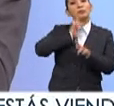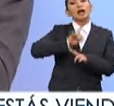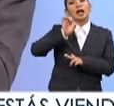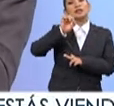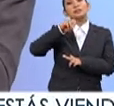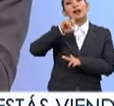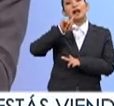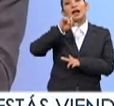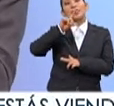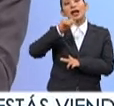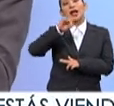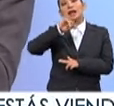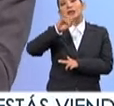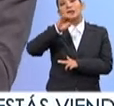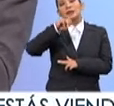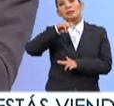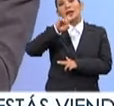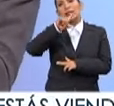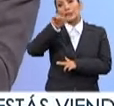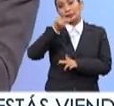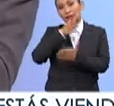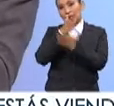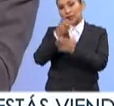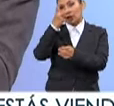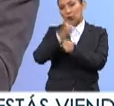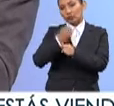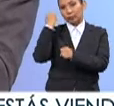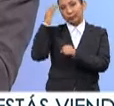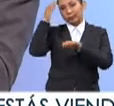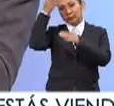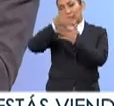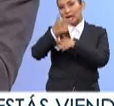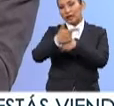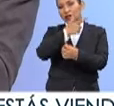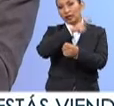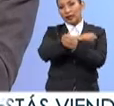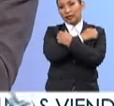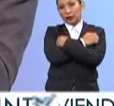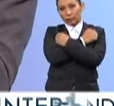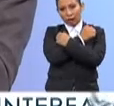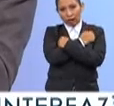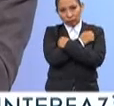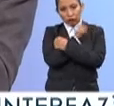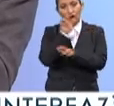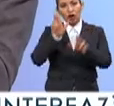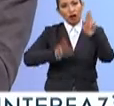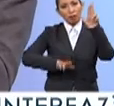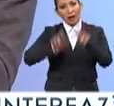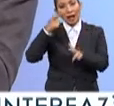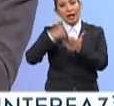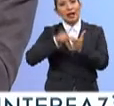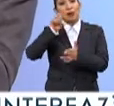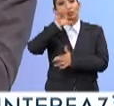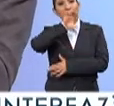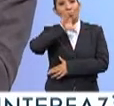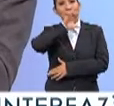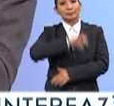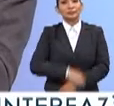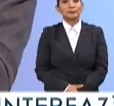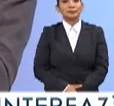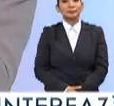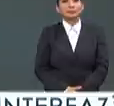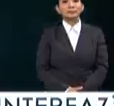esmeralda jiménez quien participó en el segundo congreso nacional sobre educación normal en aguascalientes